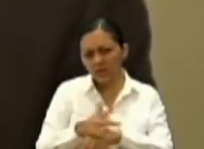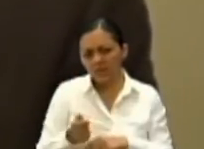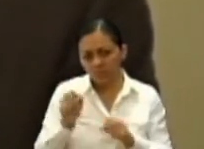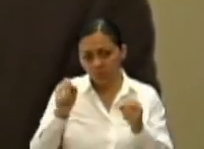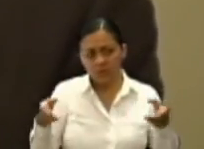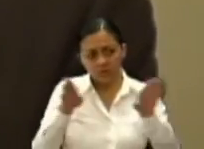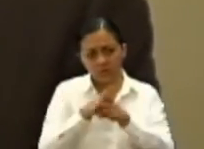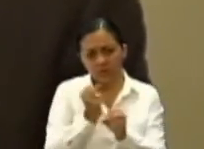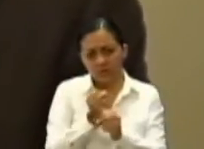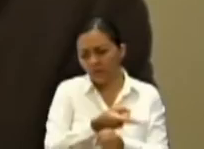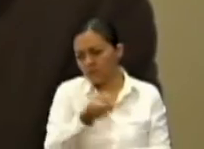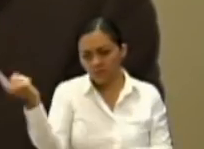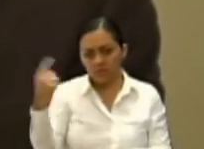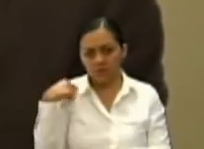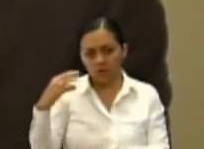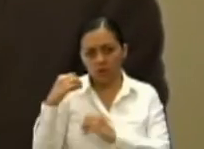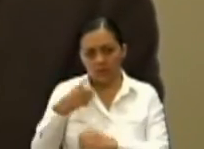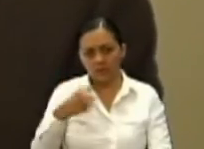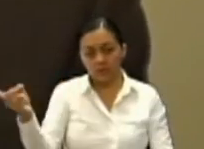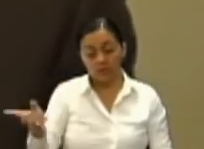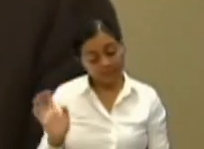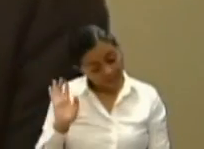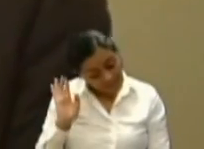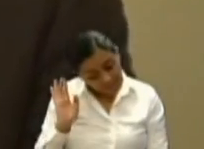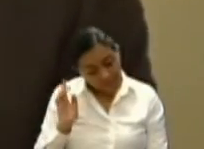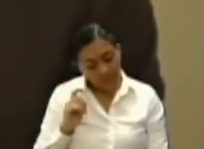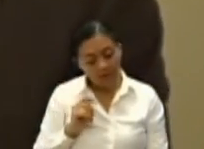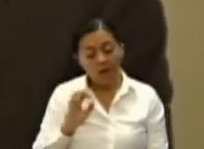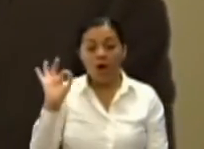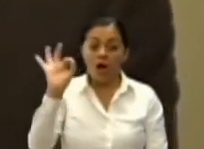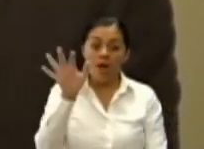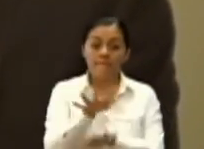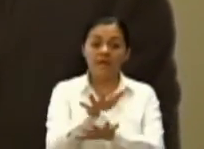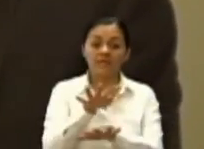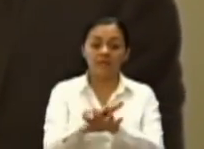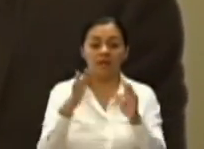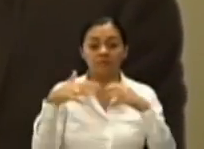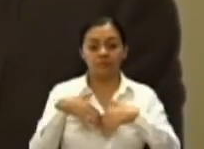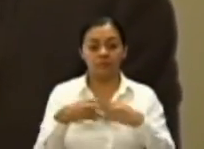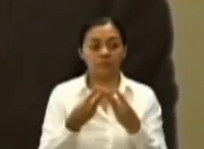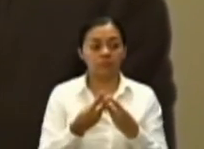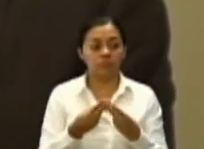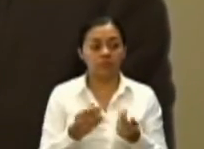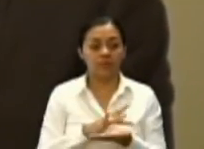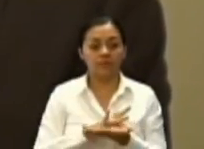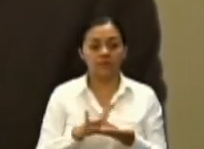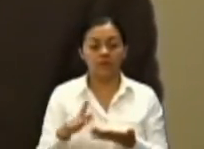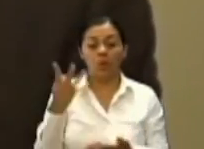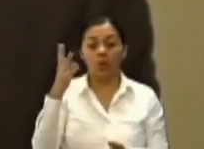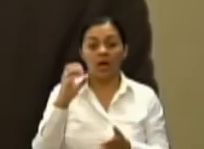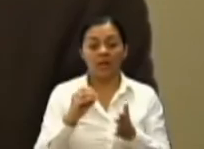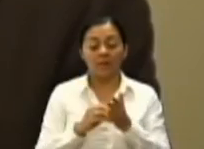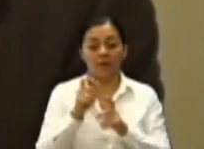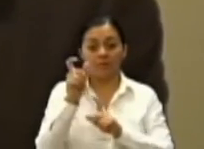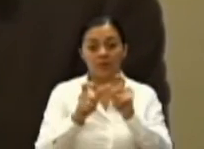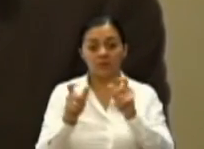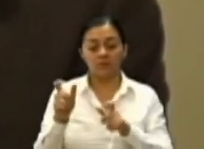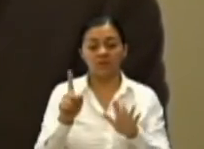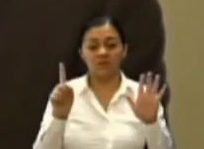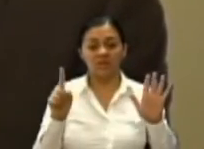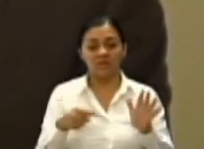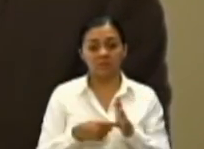trabajadores verdad es que la concentración en machala que fue un fracaso dijeron que más de 40 mil personas le fueron seis mil